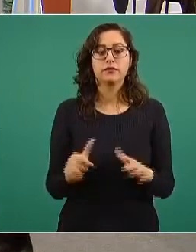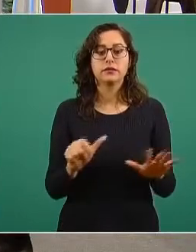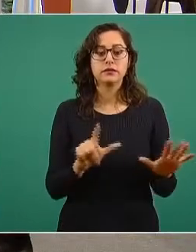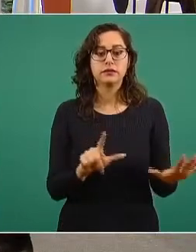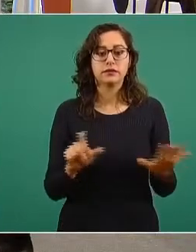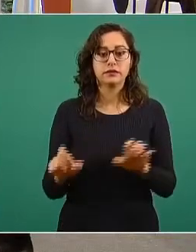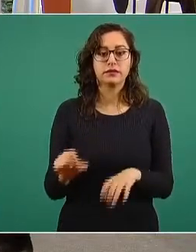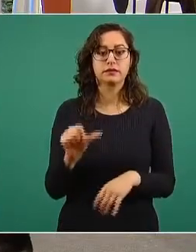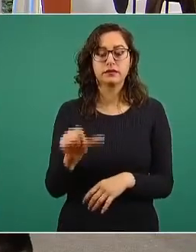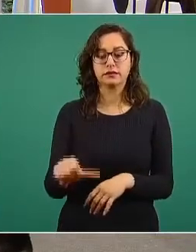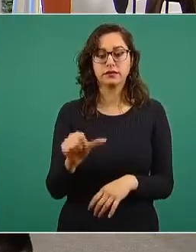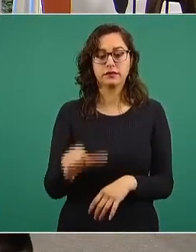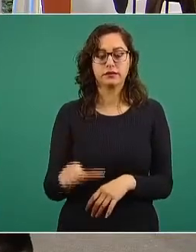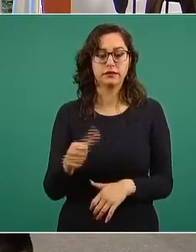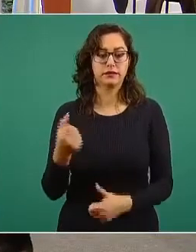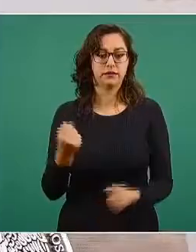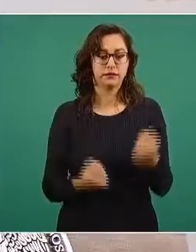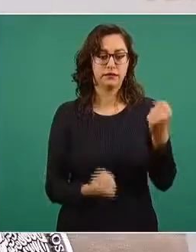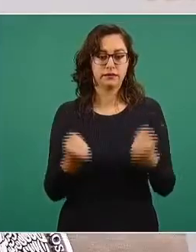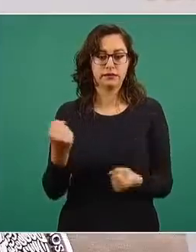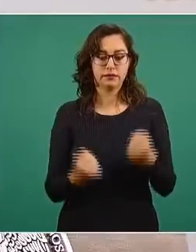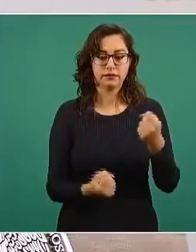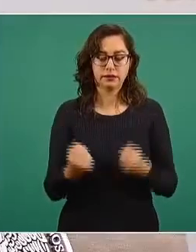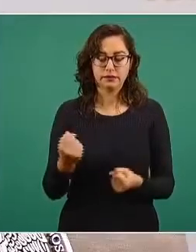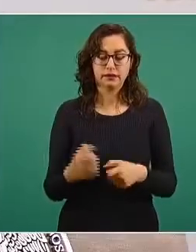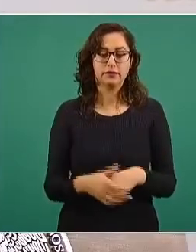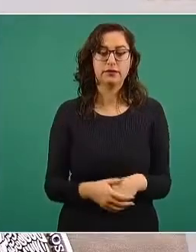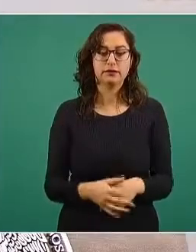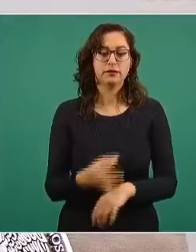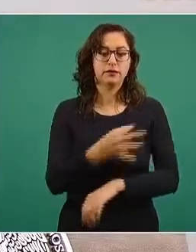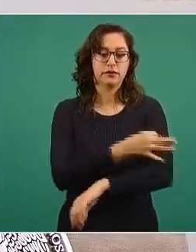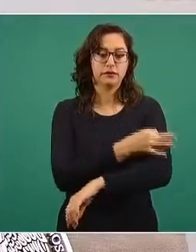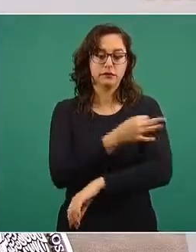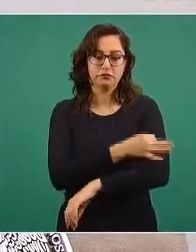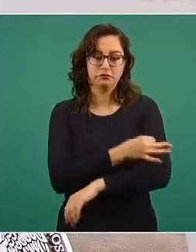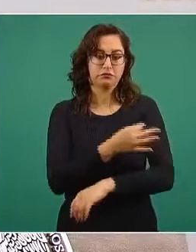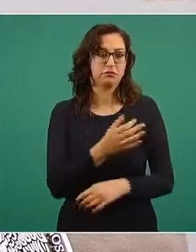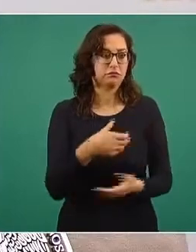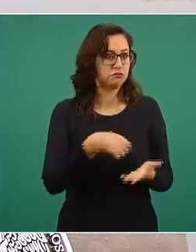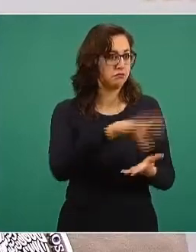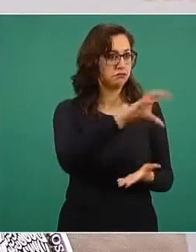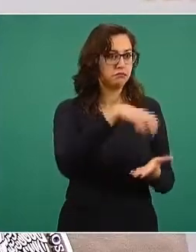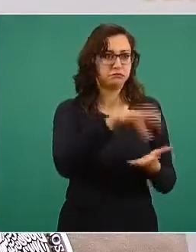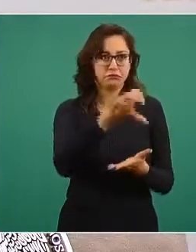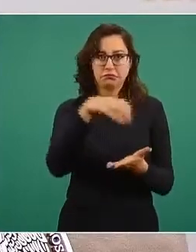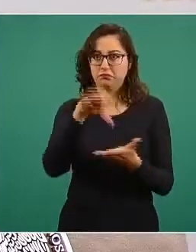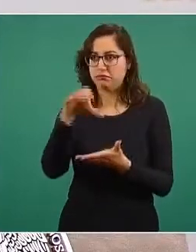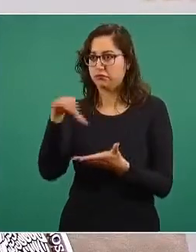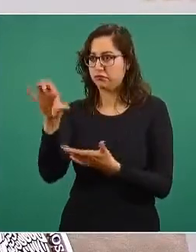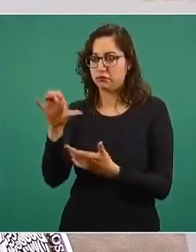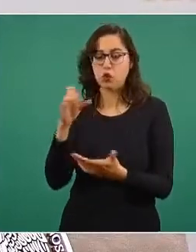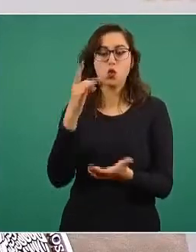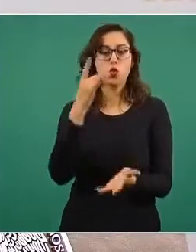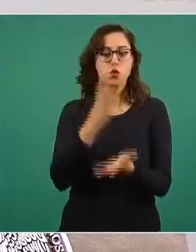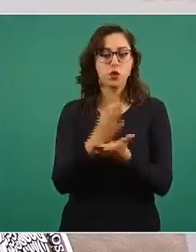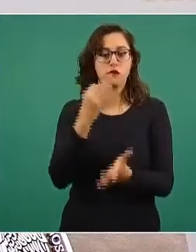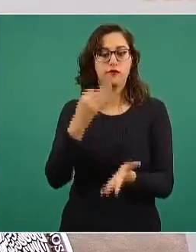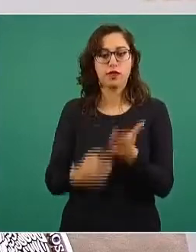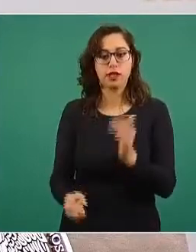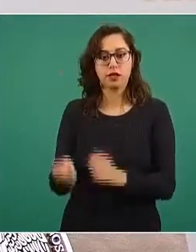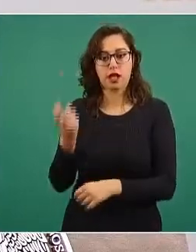vehículos. Las dosis se repartieron en los estados y pendiente, como ya mencioné,